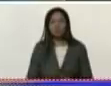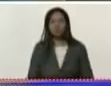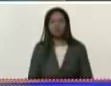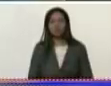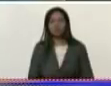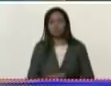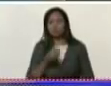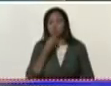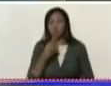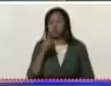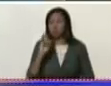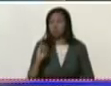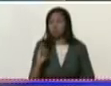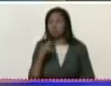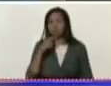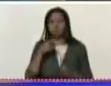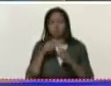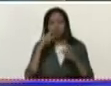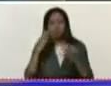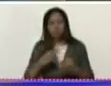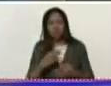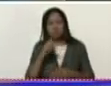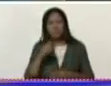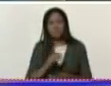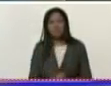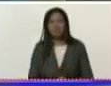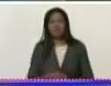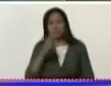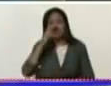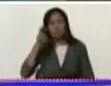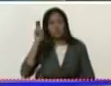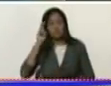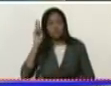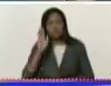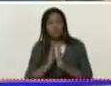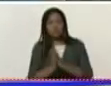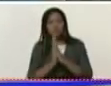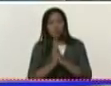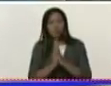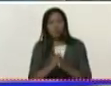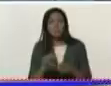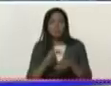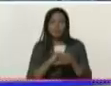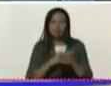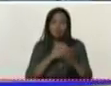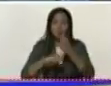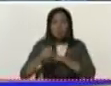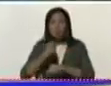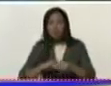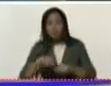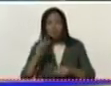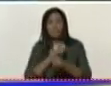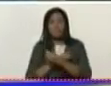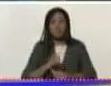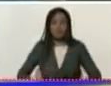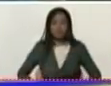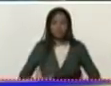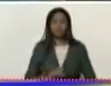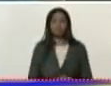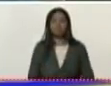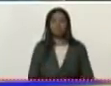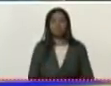bueno, por las vías oficiales, canciller, por la vía oficial, ministro de la Defensa, por la vía